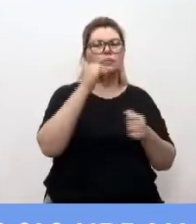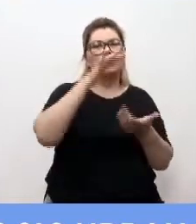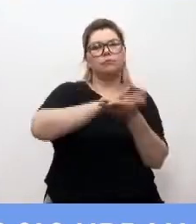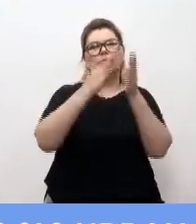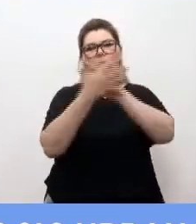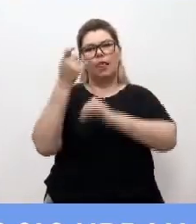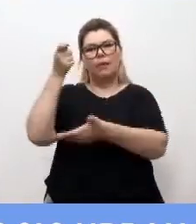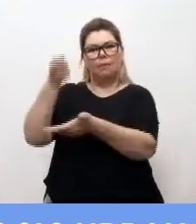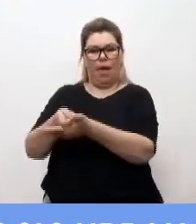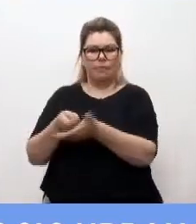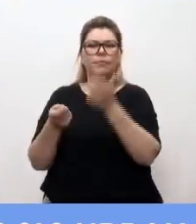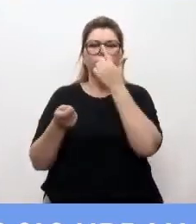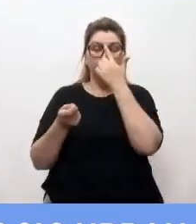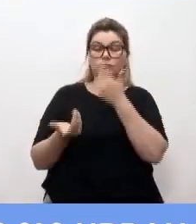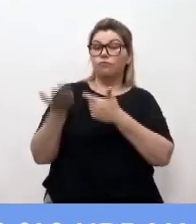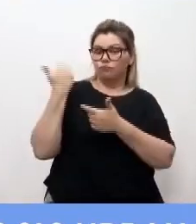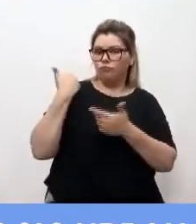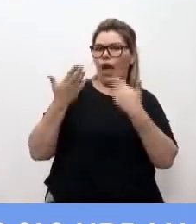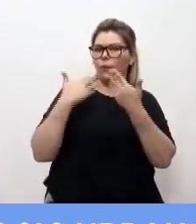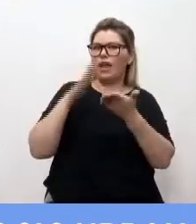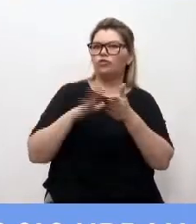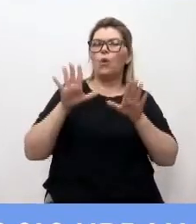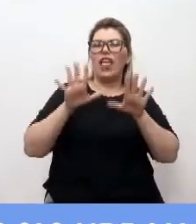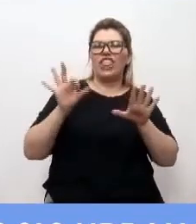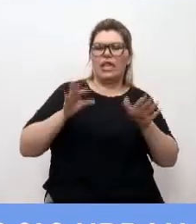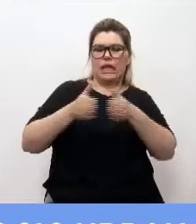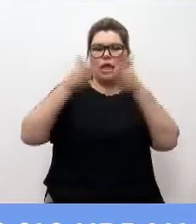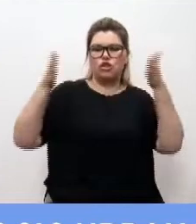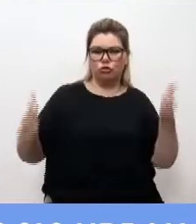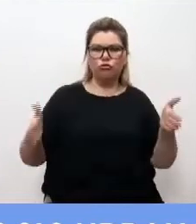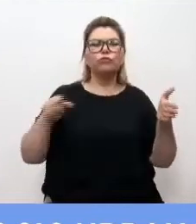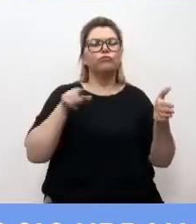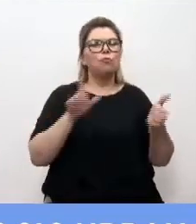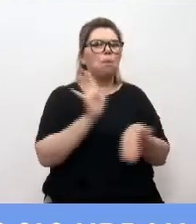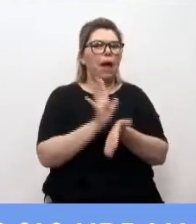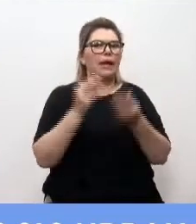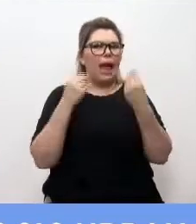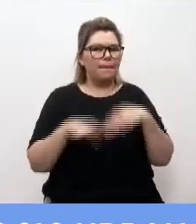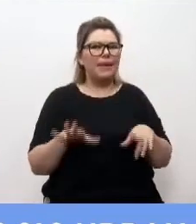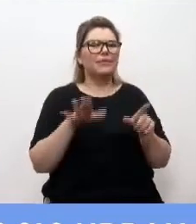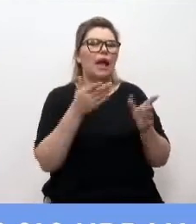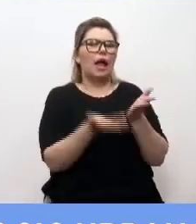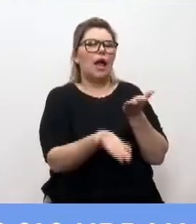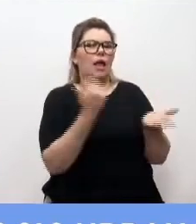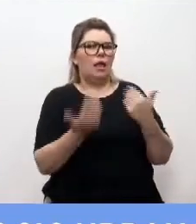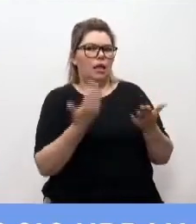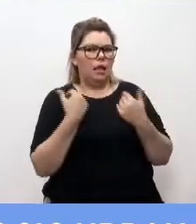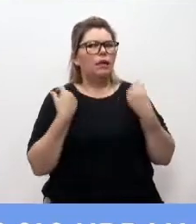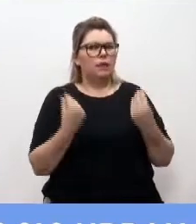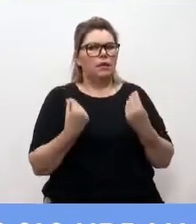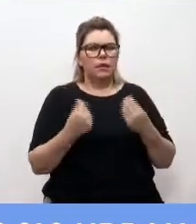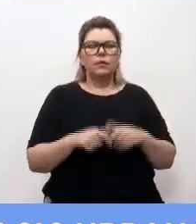de los 10 años de inejecutibilidad o de plazo para empezar la expropiación. Yo quiero decirles